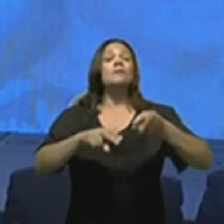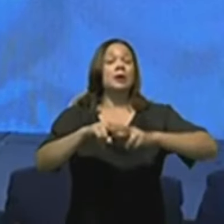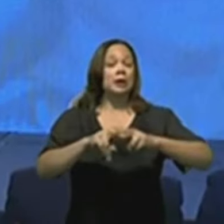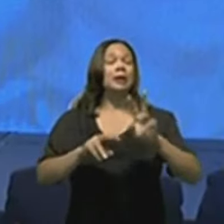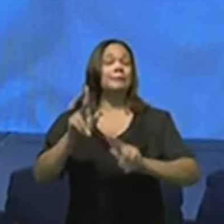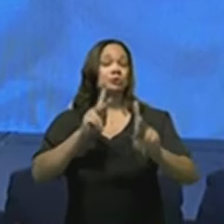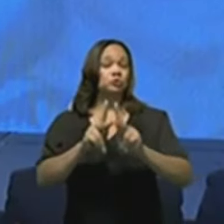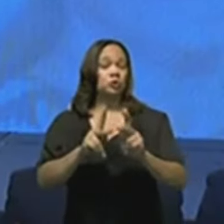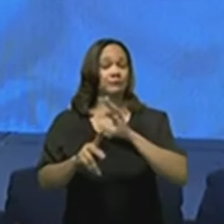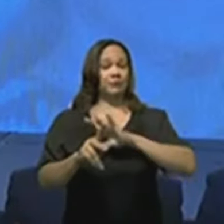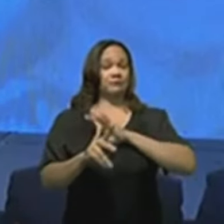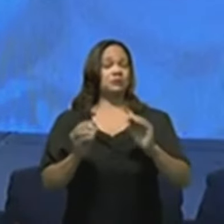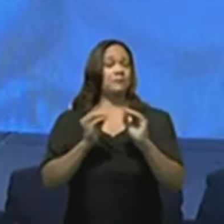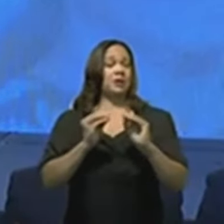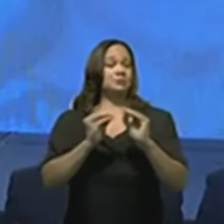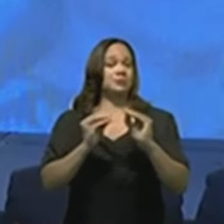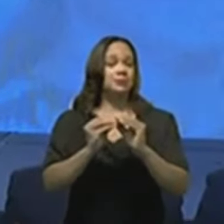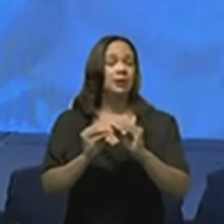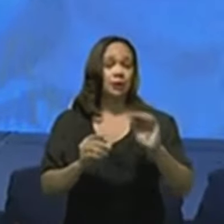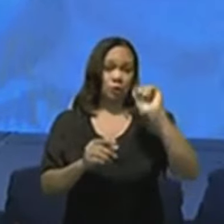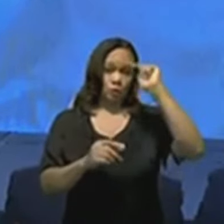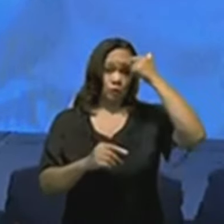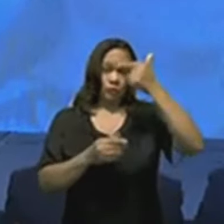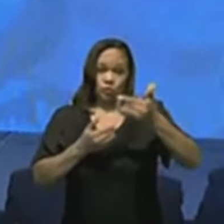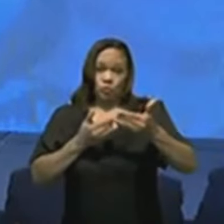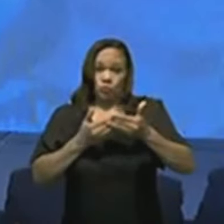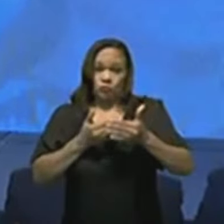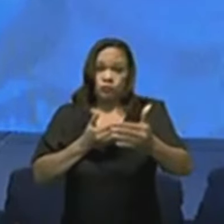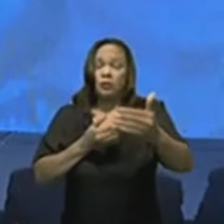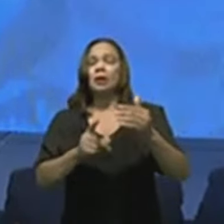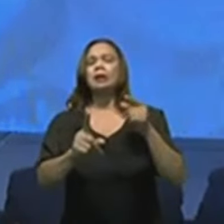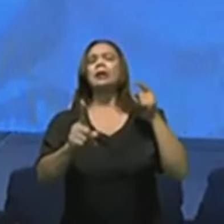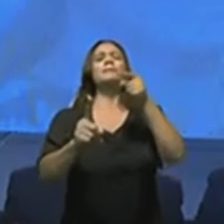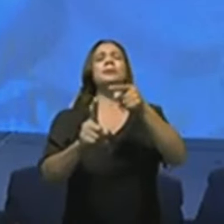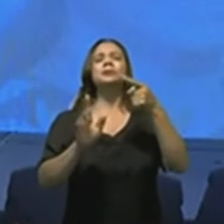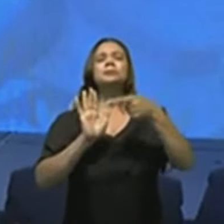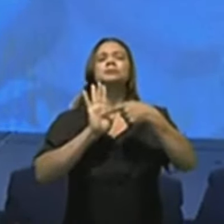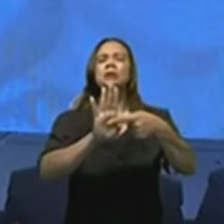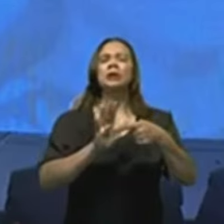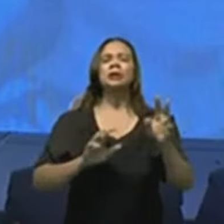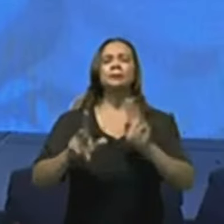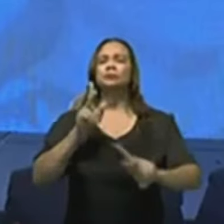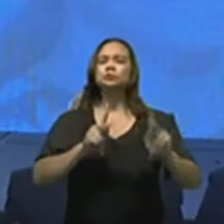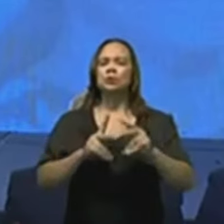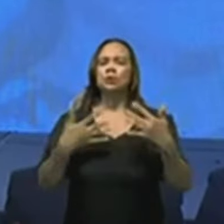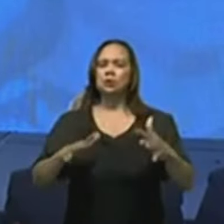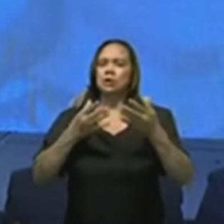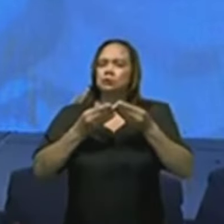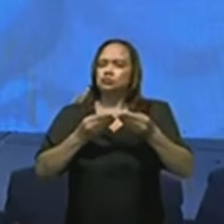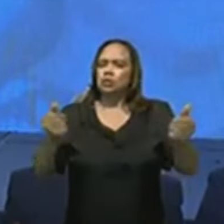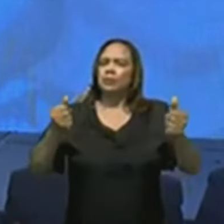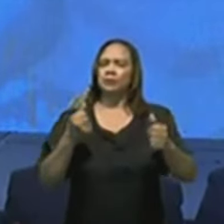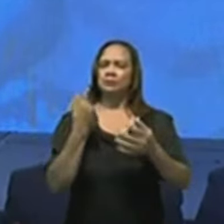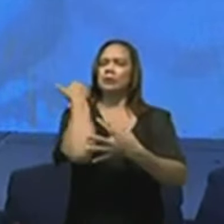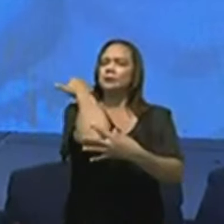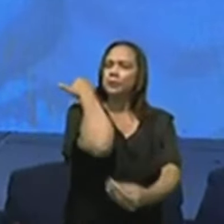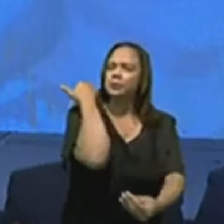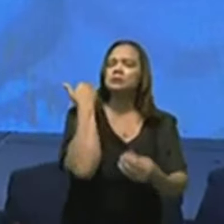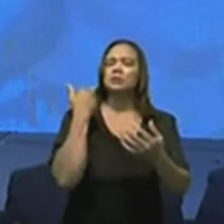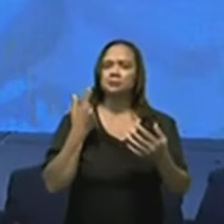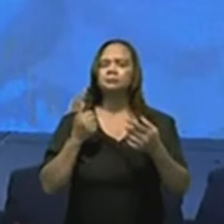eh Por Gloria Reyes y creo que fue un buen punto e presentar a la la